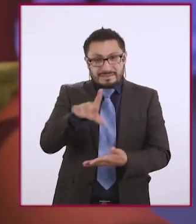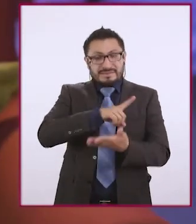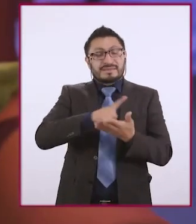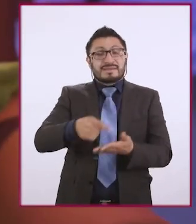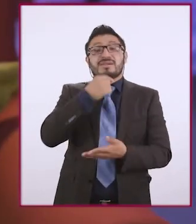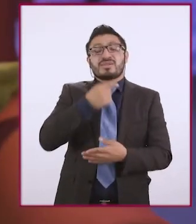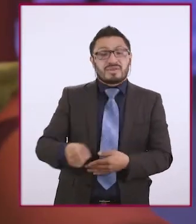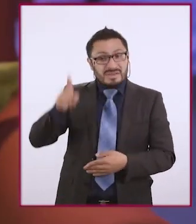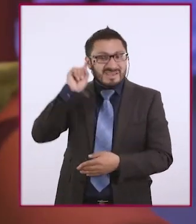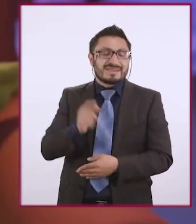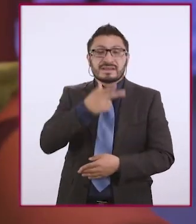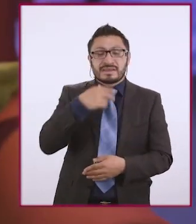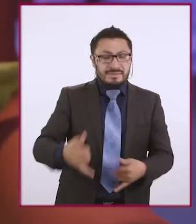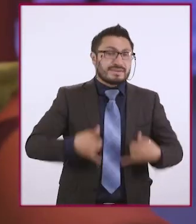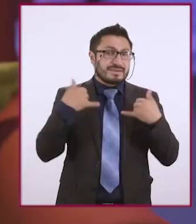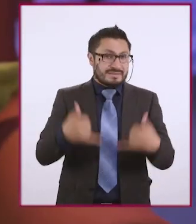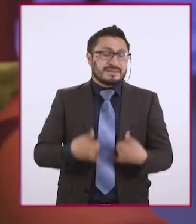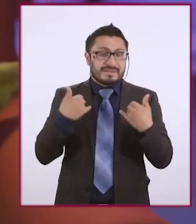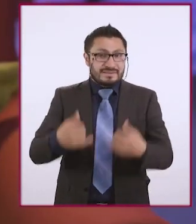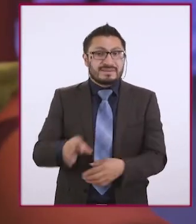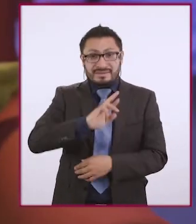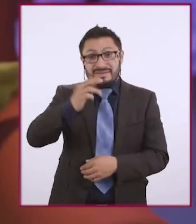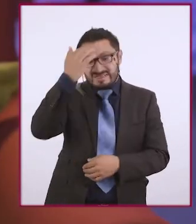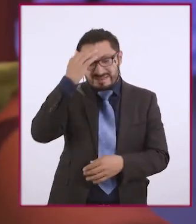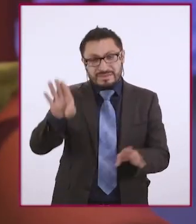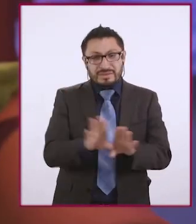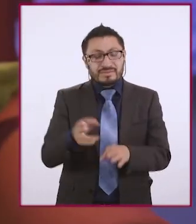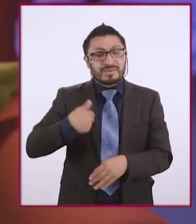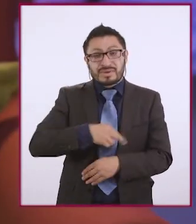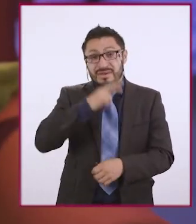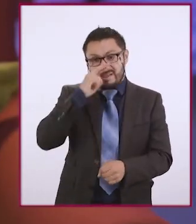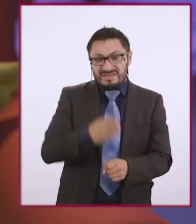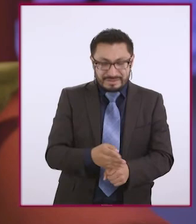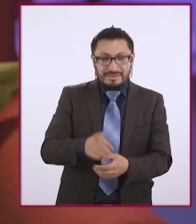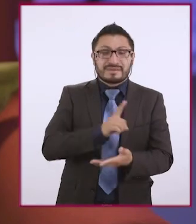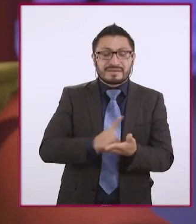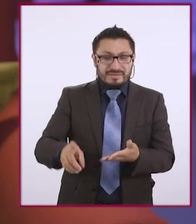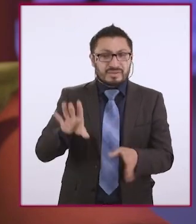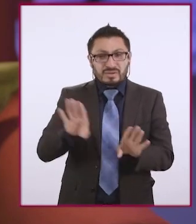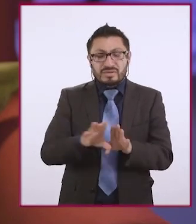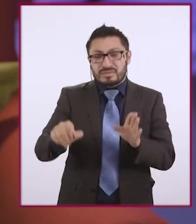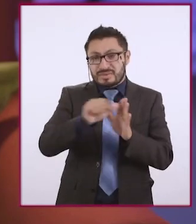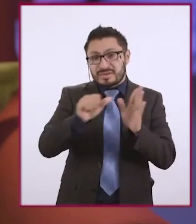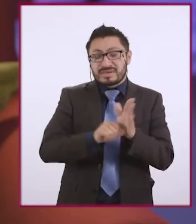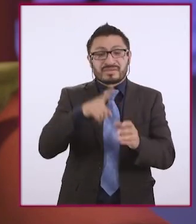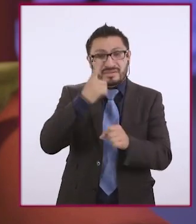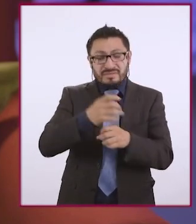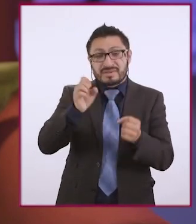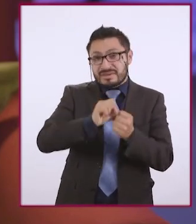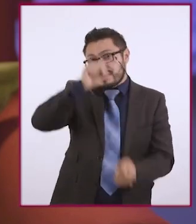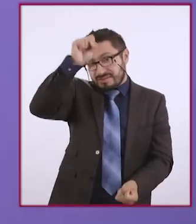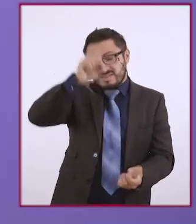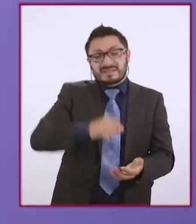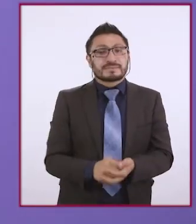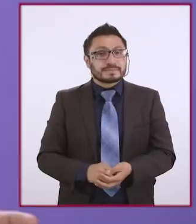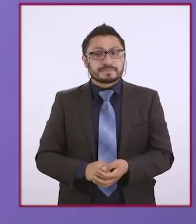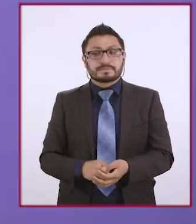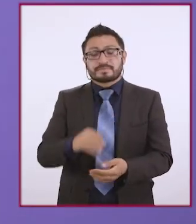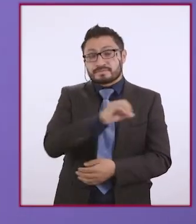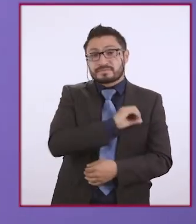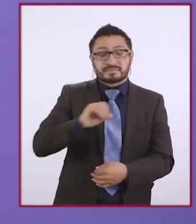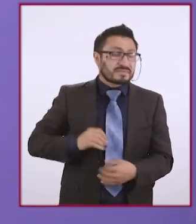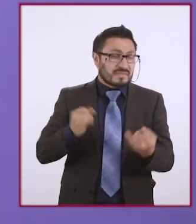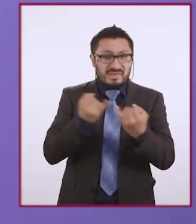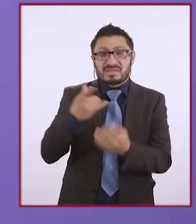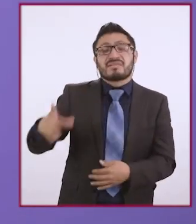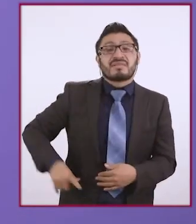Derechos de Niñas, Niños y Adolescentes nos reconoce como titulares de derechos como lo establece el artículo 1 de nuestra Constitución. Obliga también